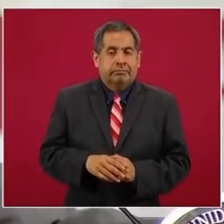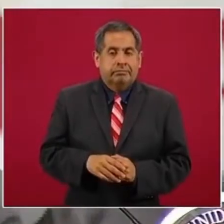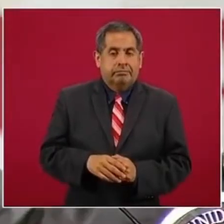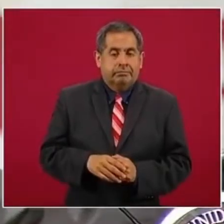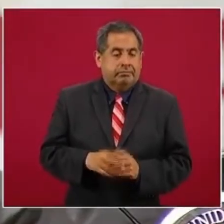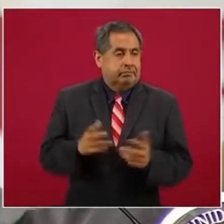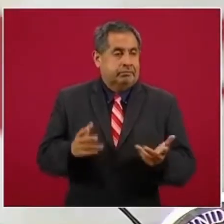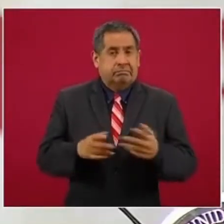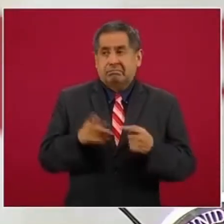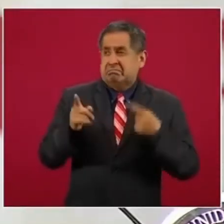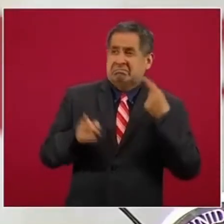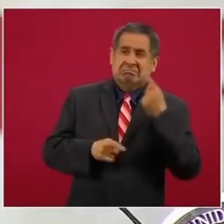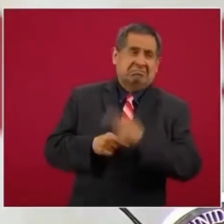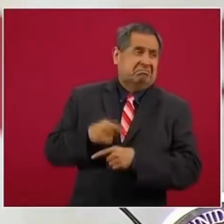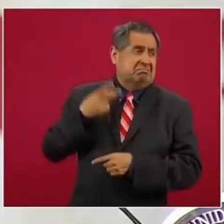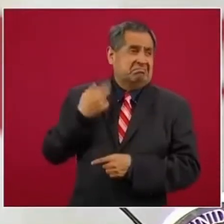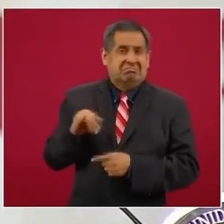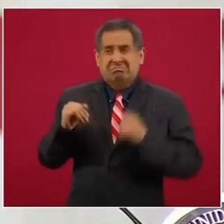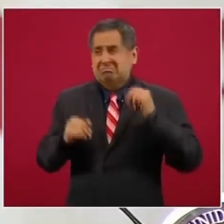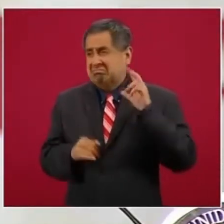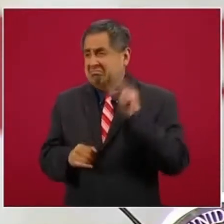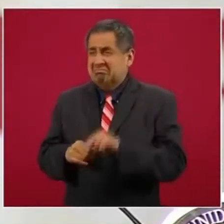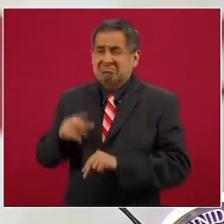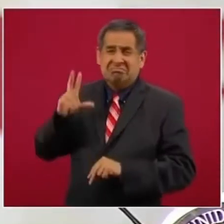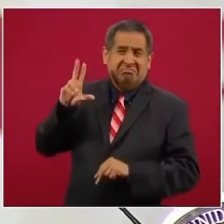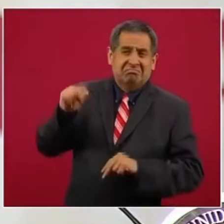Y fue una crítica, ¿cómo?